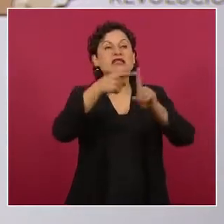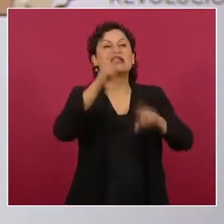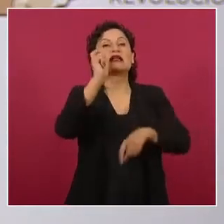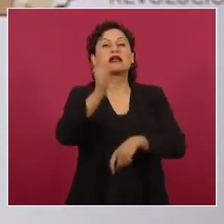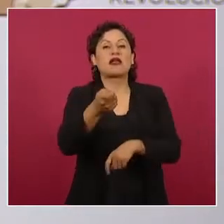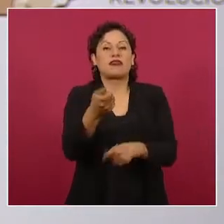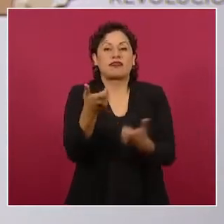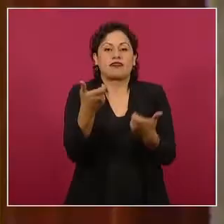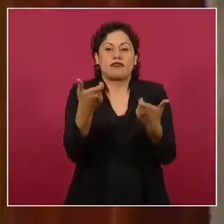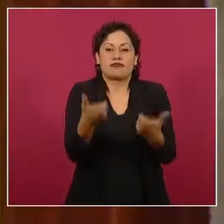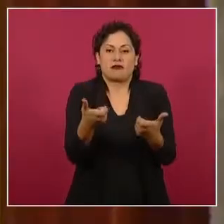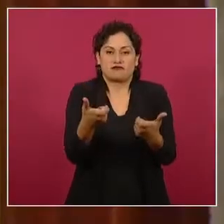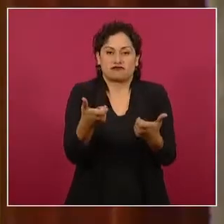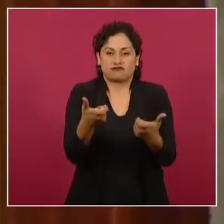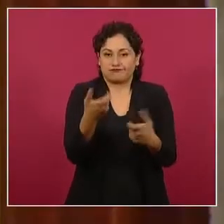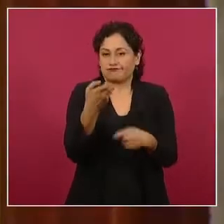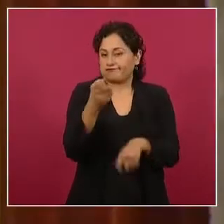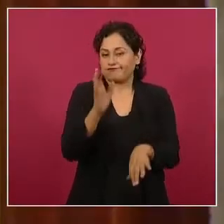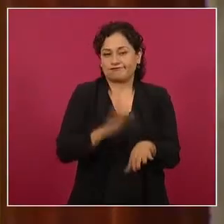¿cómo